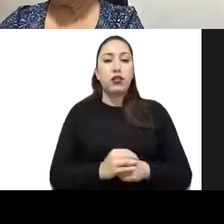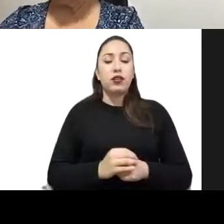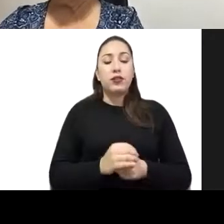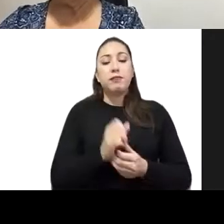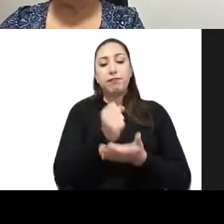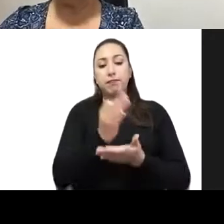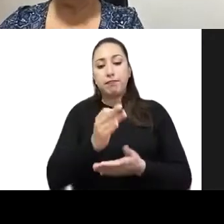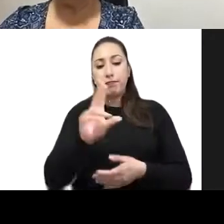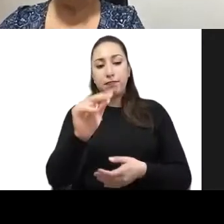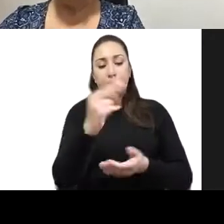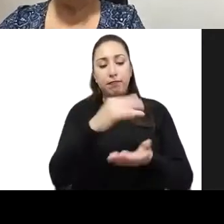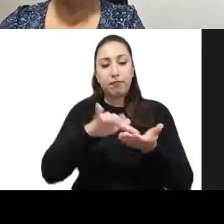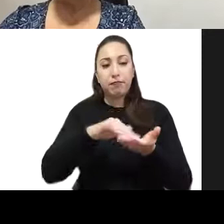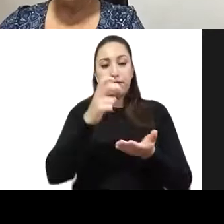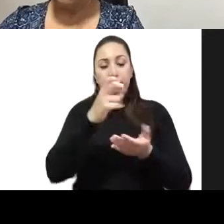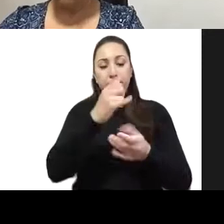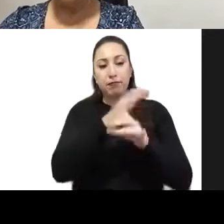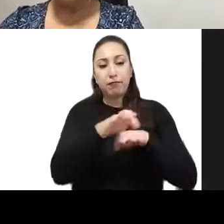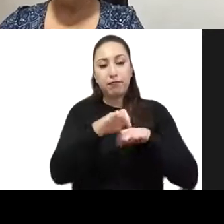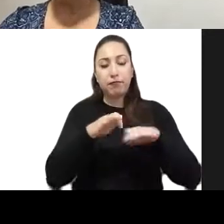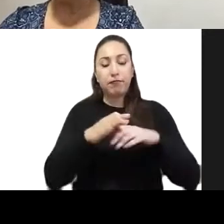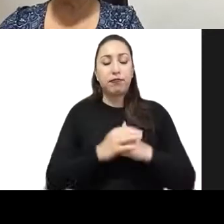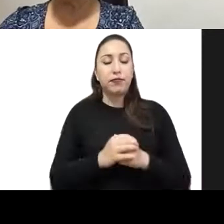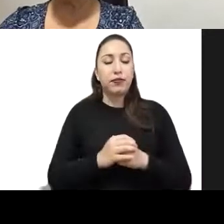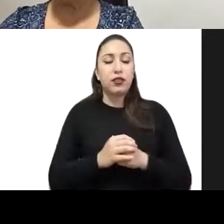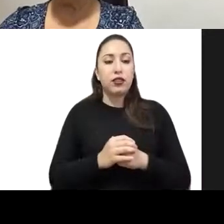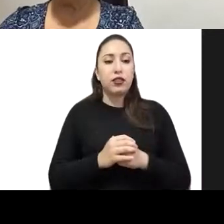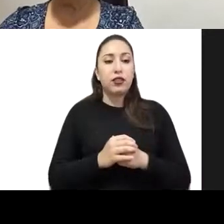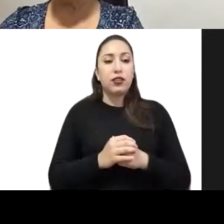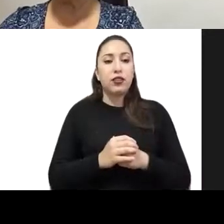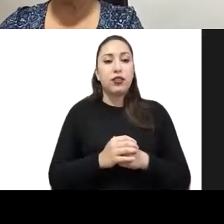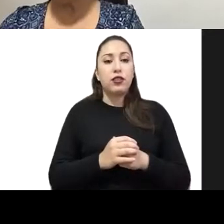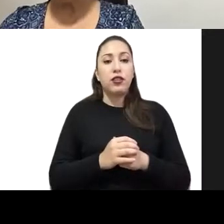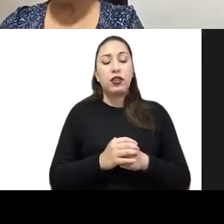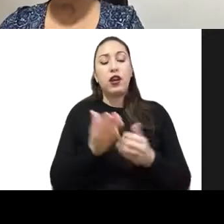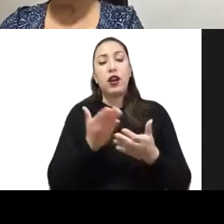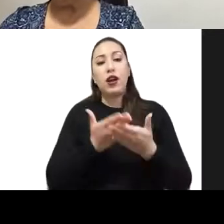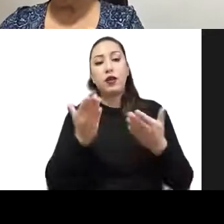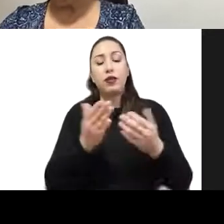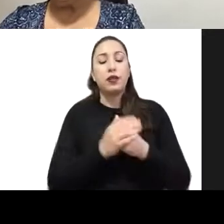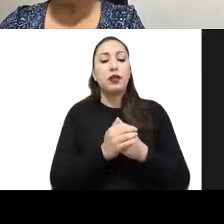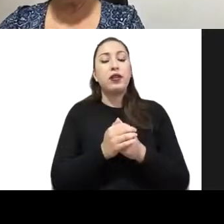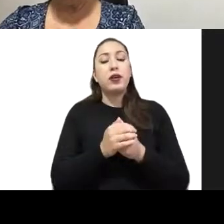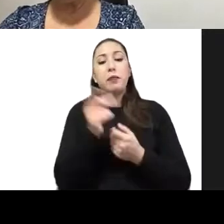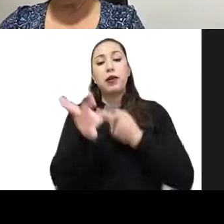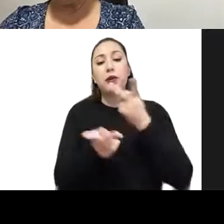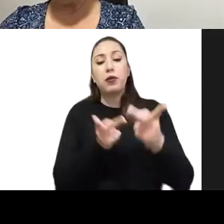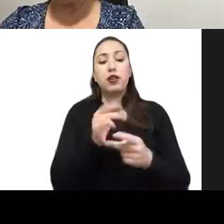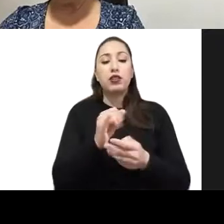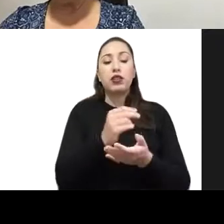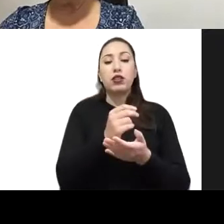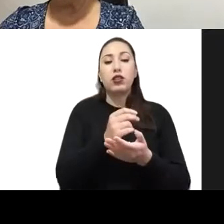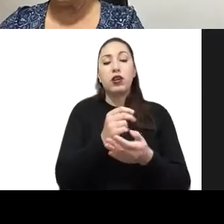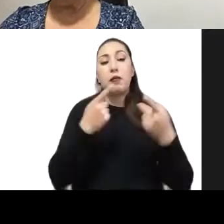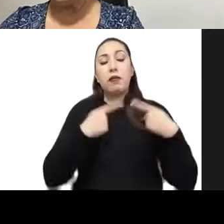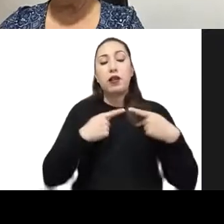lectura, diputada presidenta. Gracias, diputada. En consecuencia, se pone a discusión el informe. Las y los diputados que